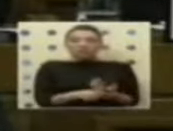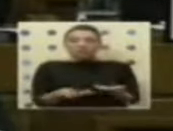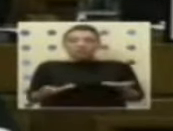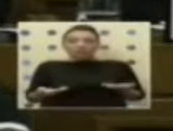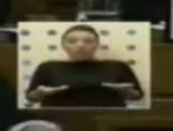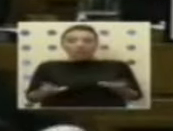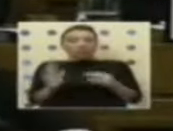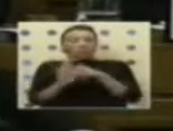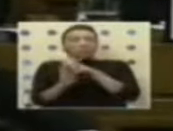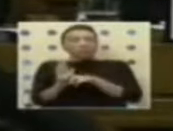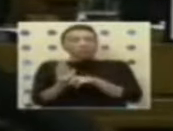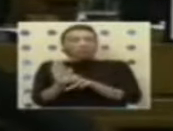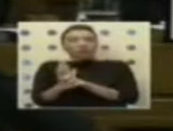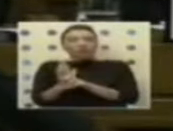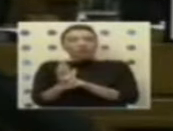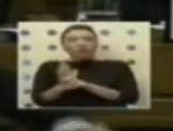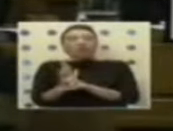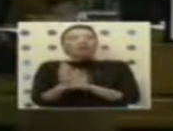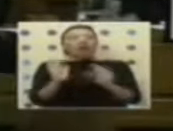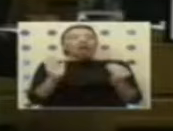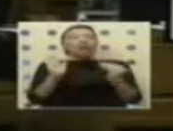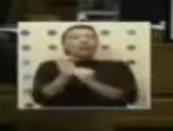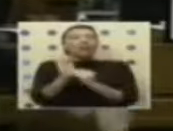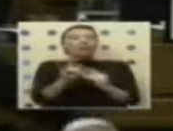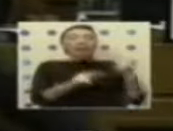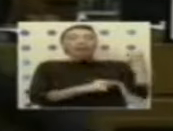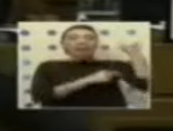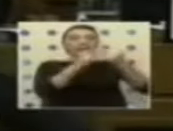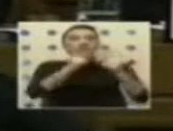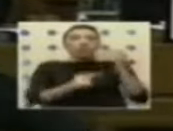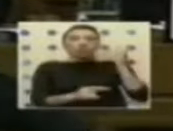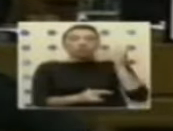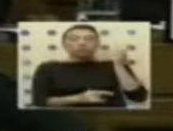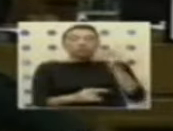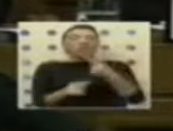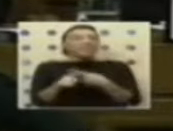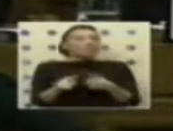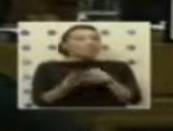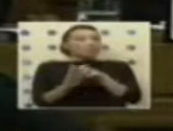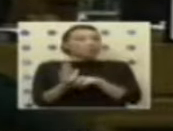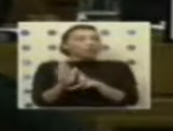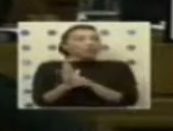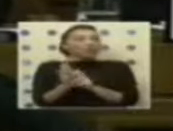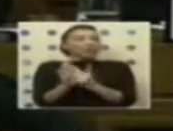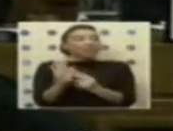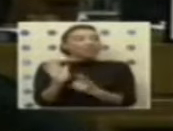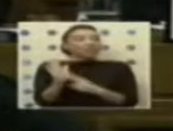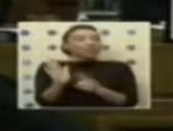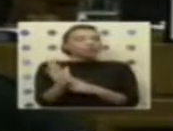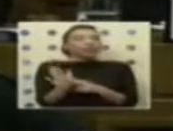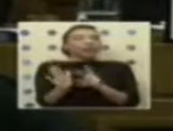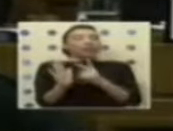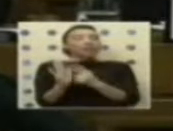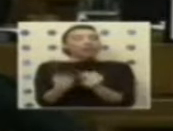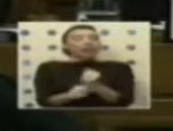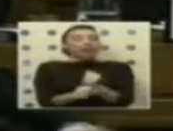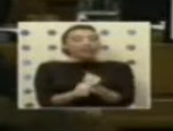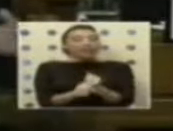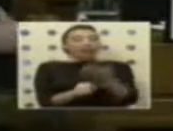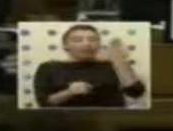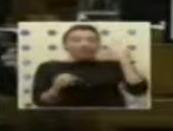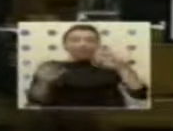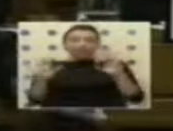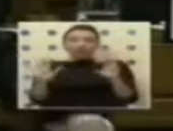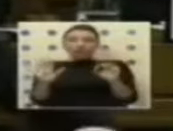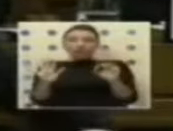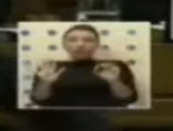un proyecto de ley que va a pasar a la historia, distinto a lo que fue el proyecto de ley de reforma tributaria y reforma laboral en la década del 90